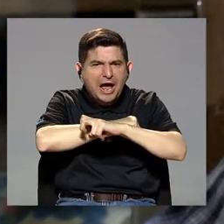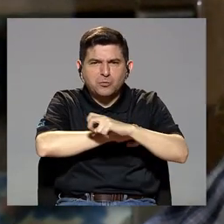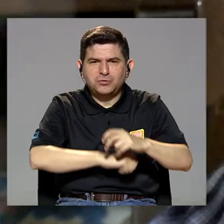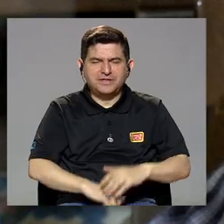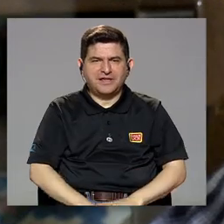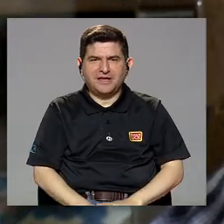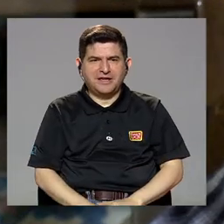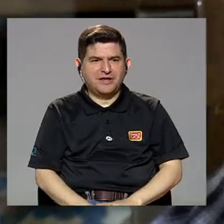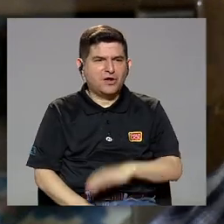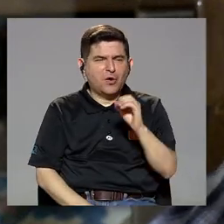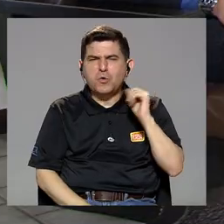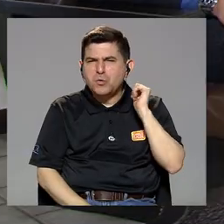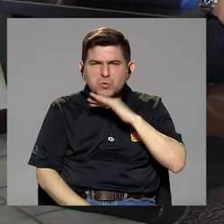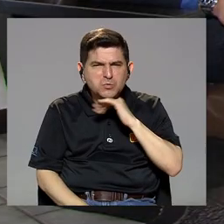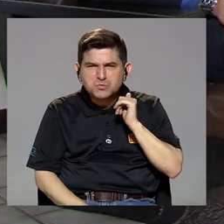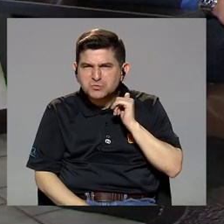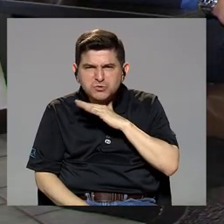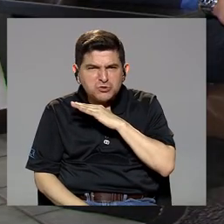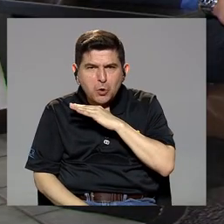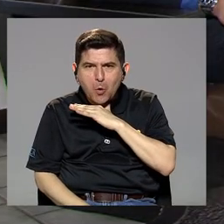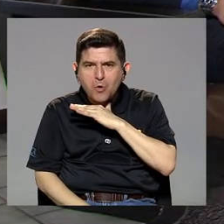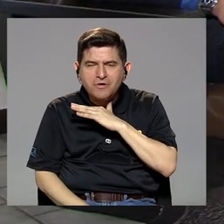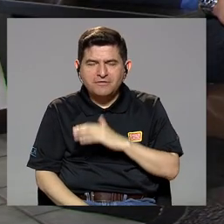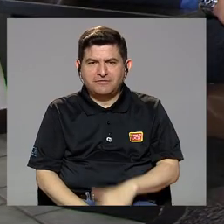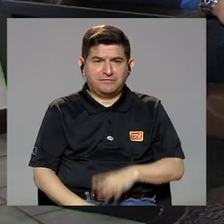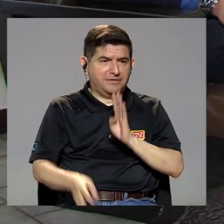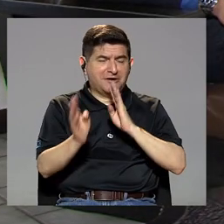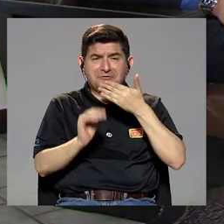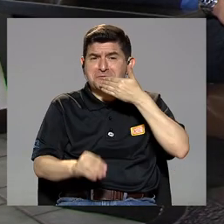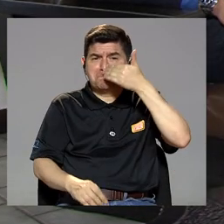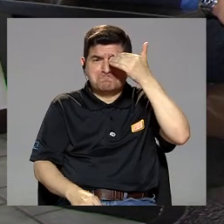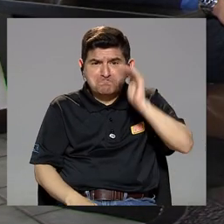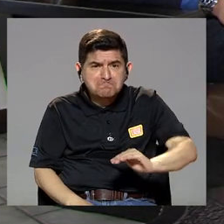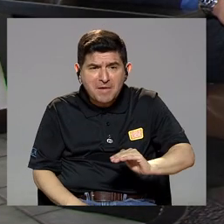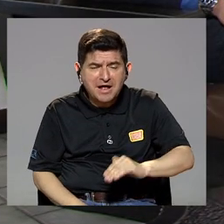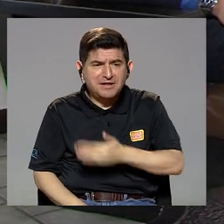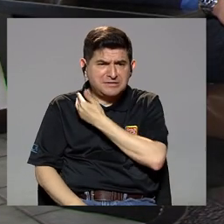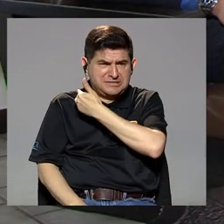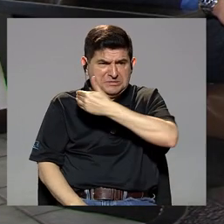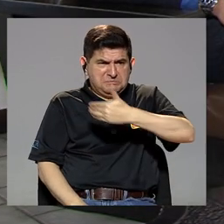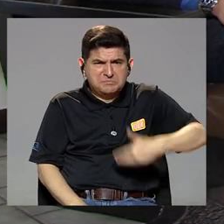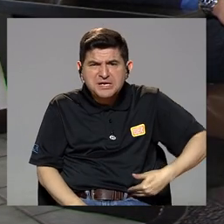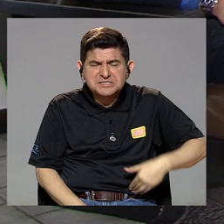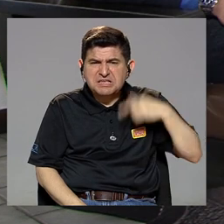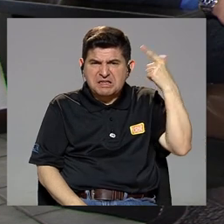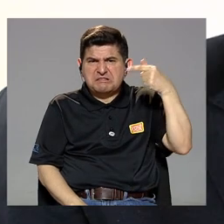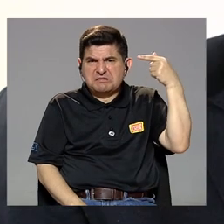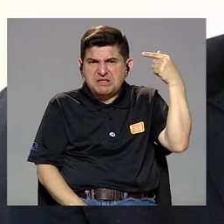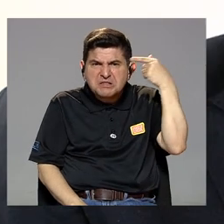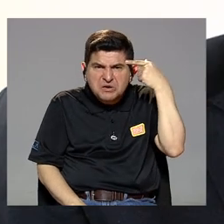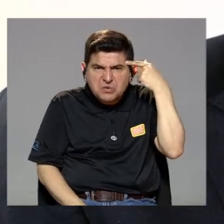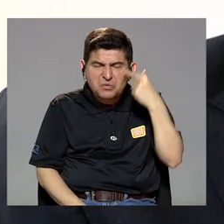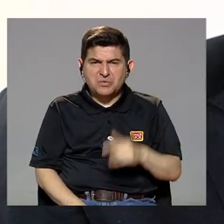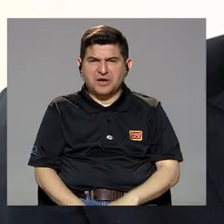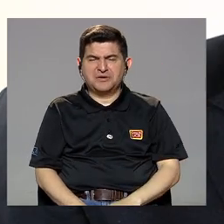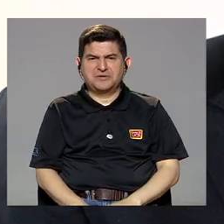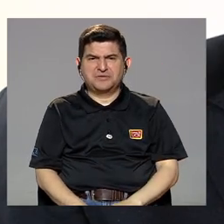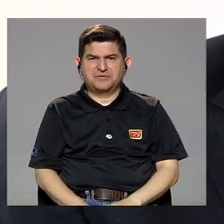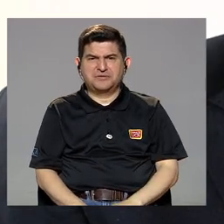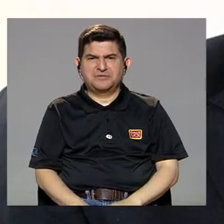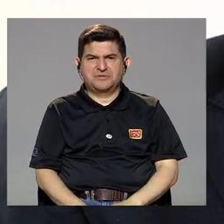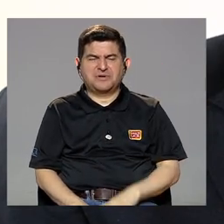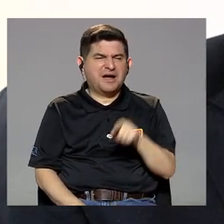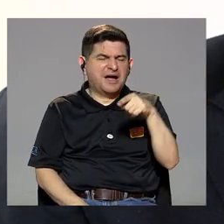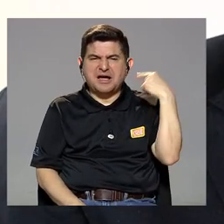la corrupción hablamos mal del presidente del gobierno y es el gobierno que no